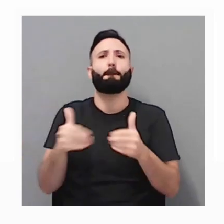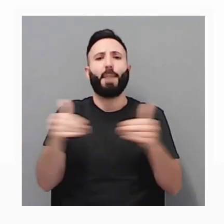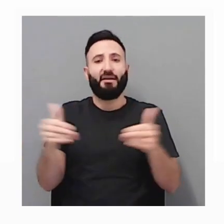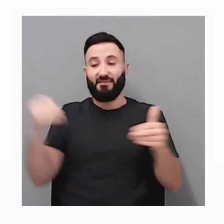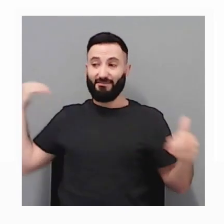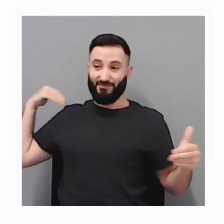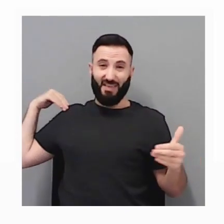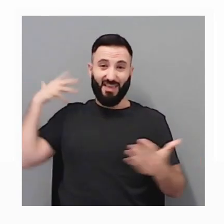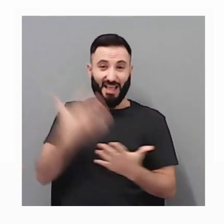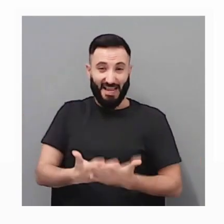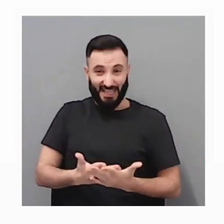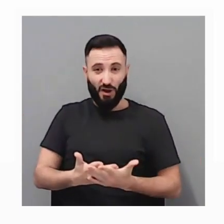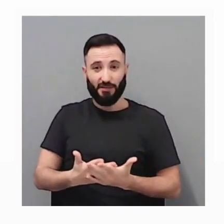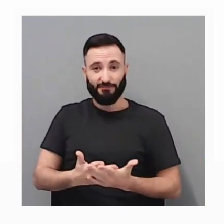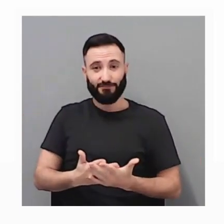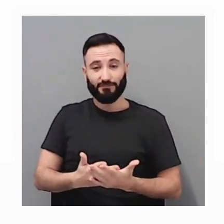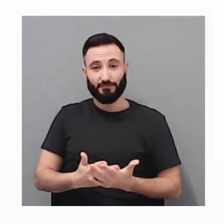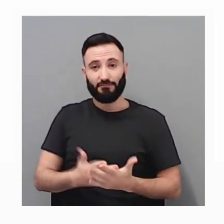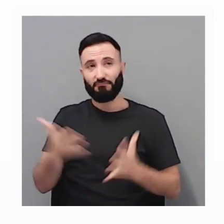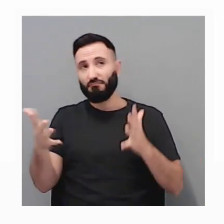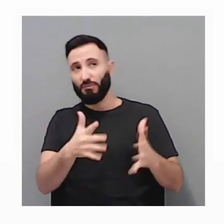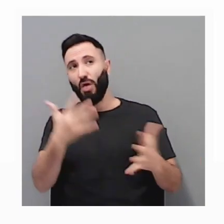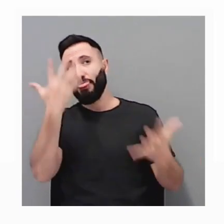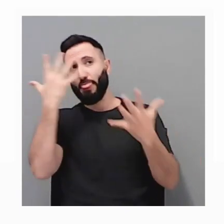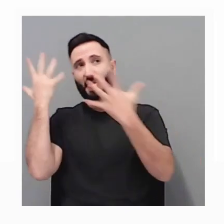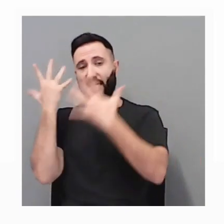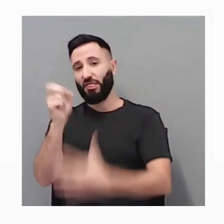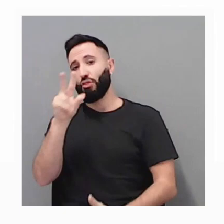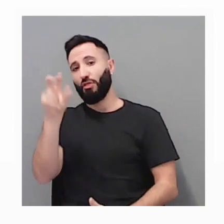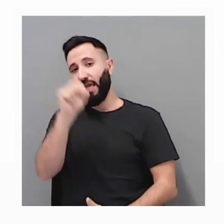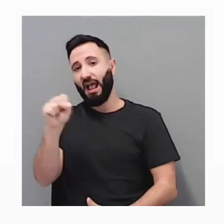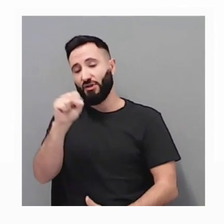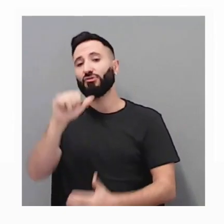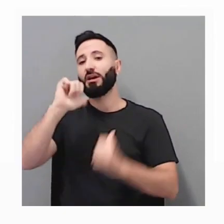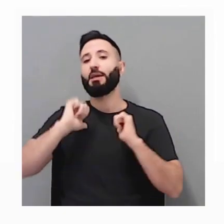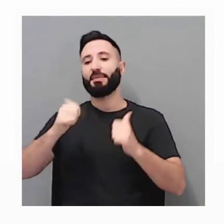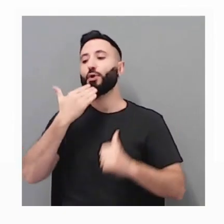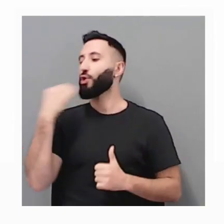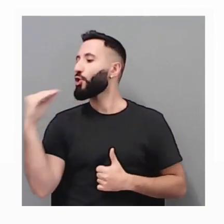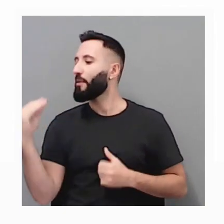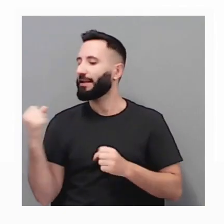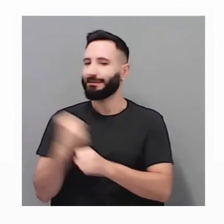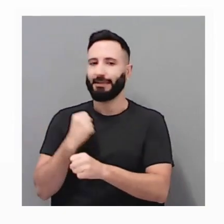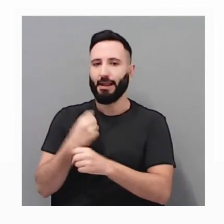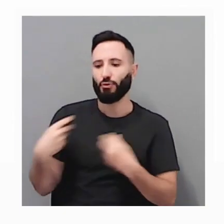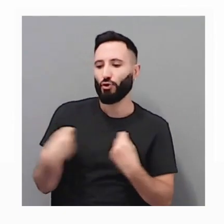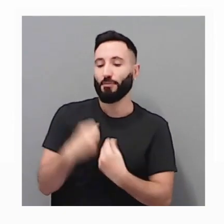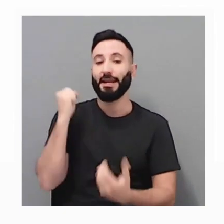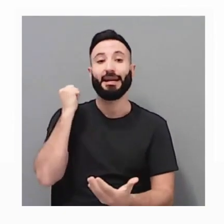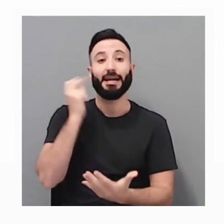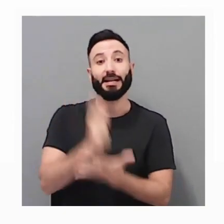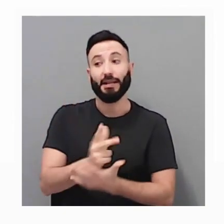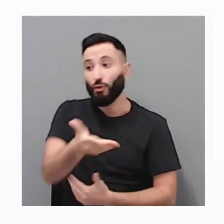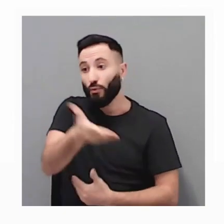desde 10, 12 años, con los jóvenes. Y es muy importante este reto de trabajar con los jóvenes